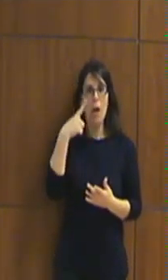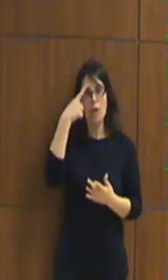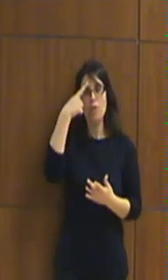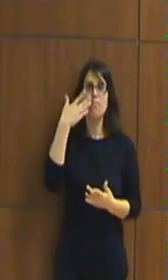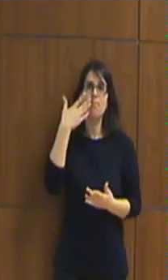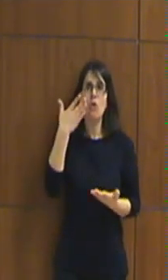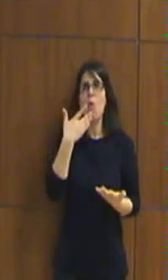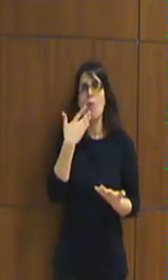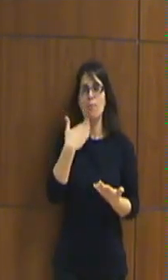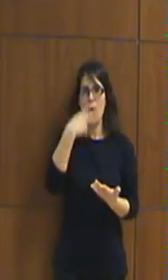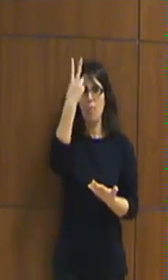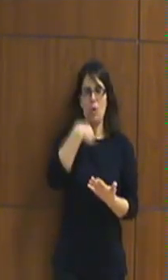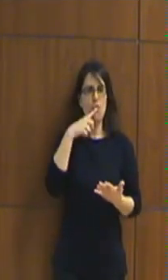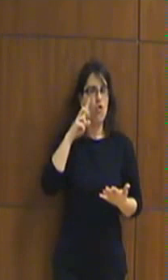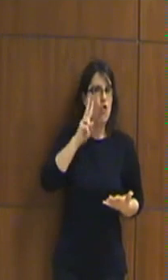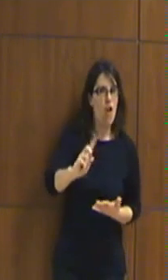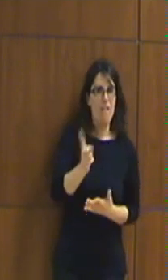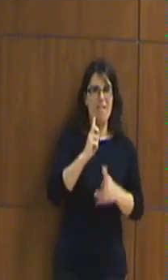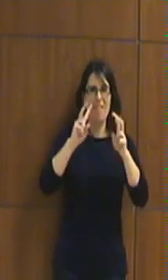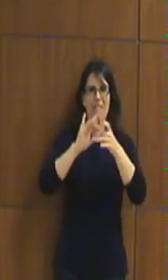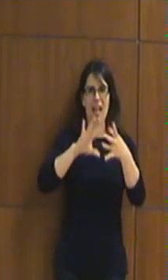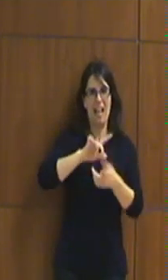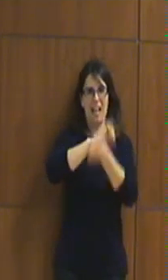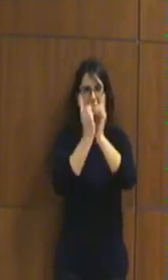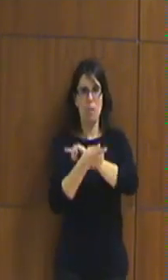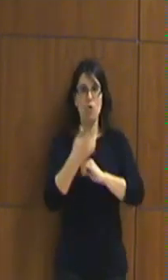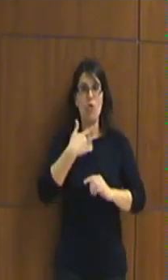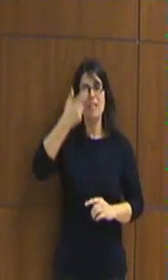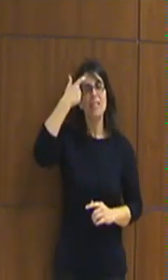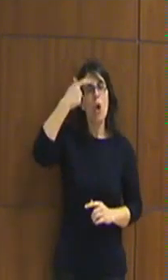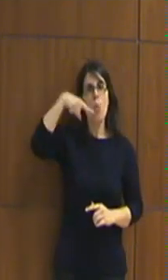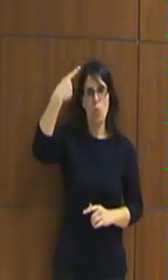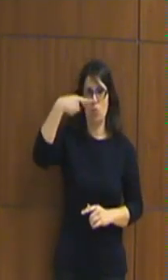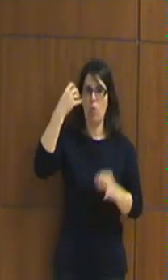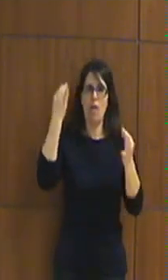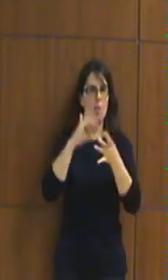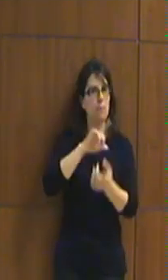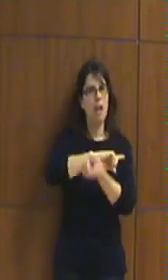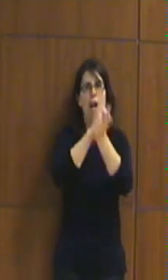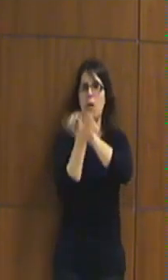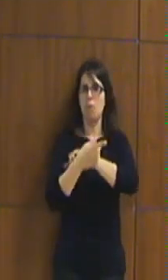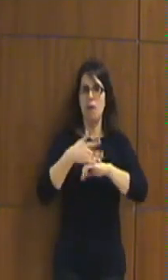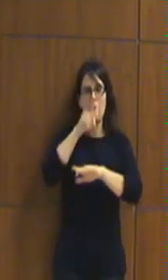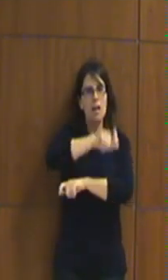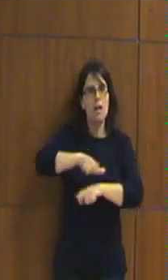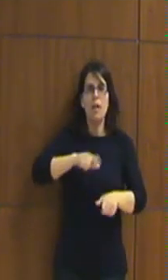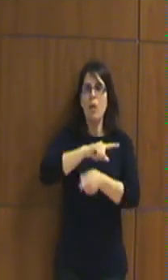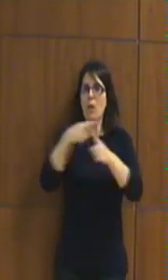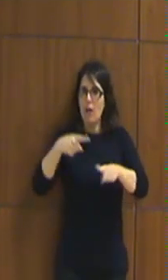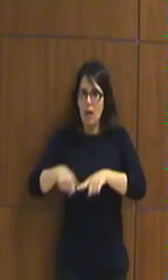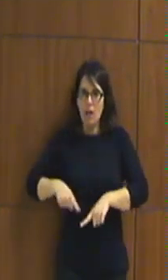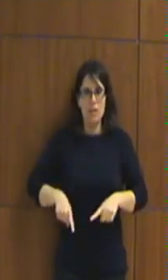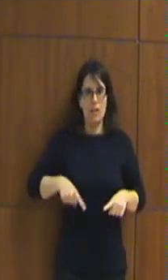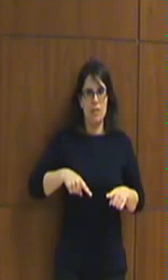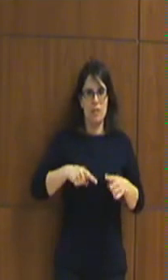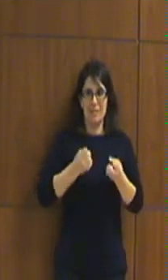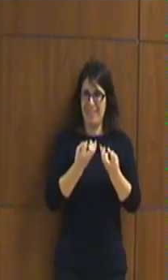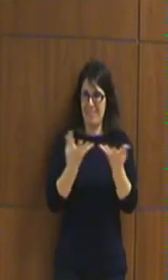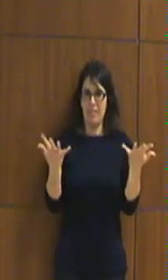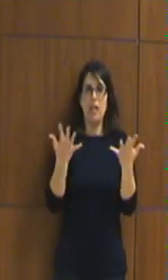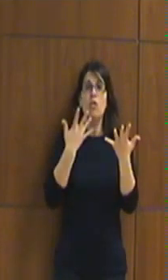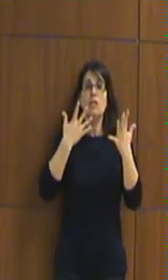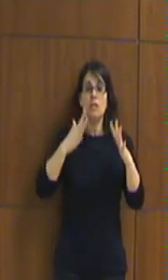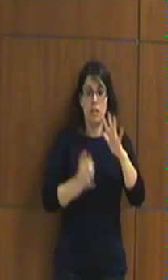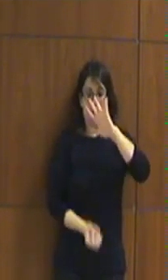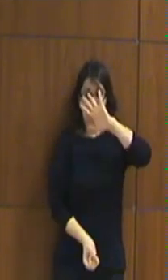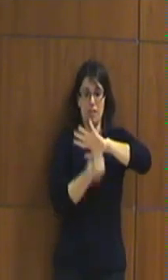Pues que yo creo que no hay un cambio todavía cultural de asumir que somos muchas personas distintas y que cuando se desarrollan cosas hay